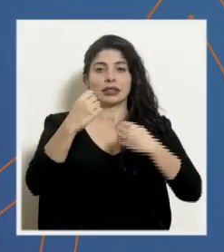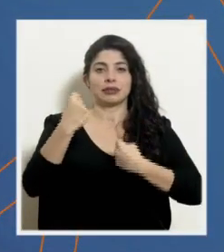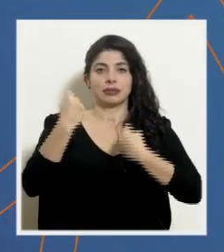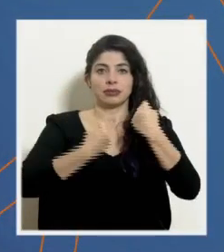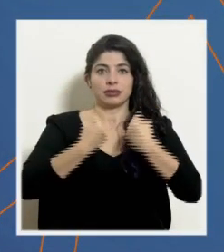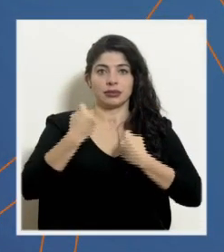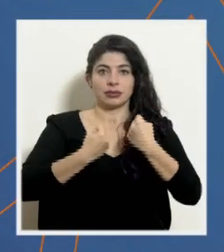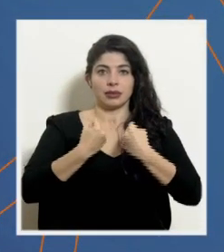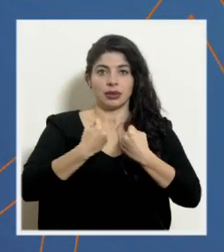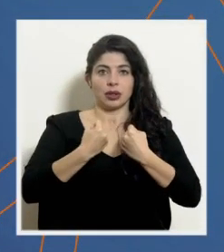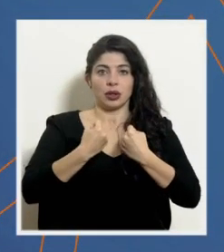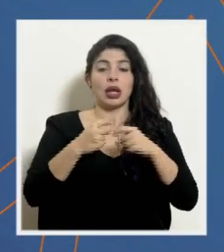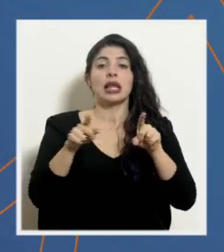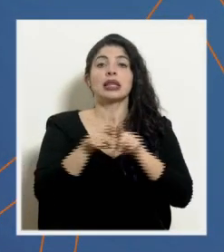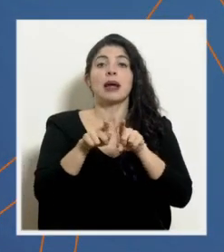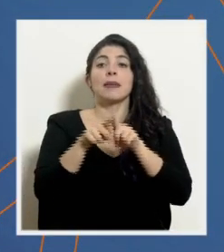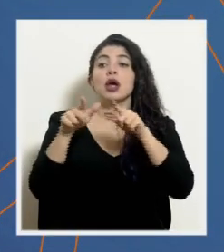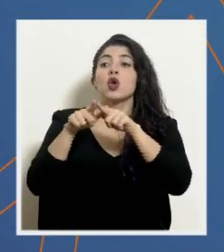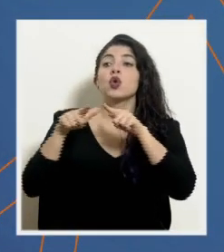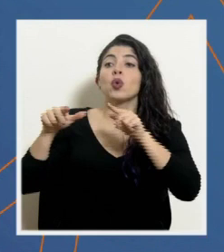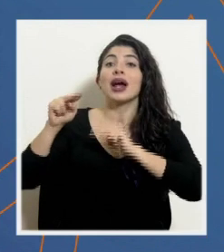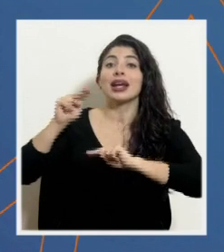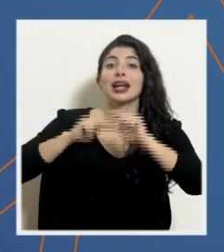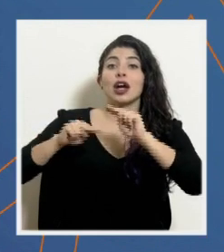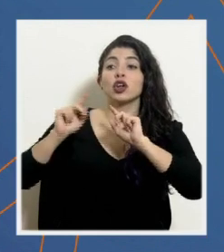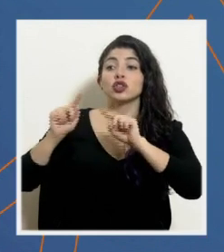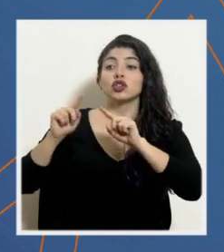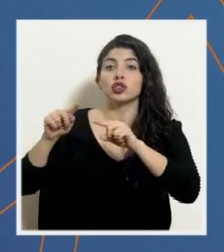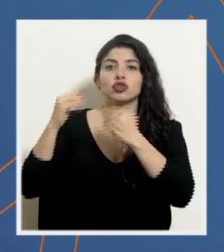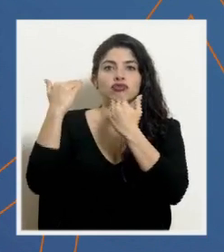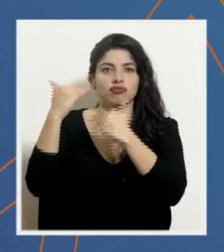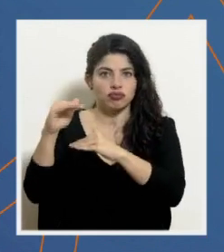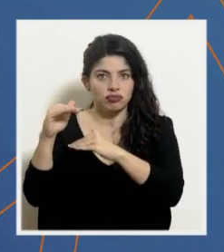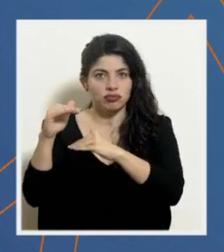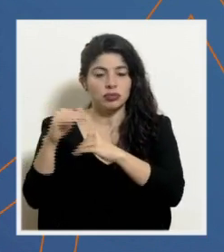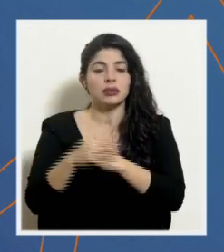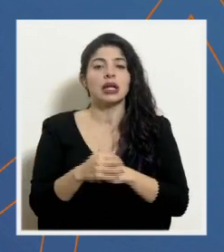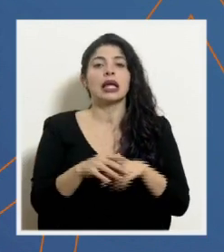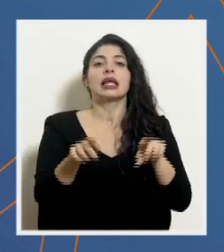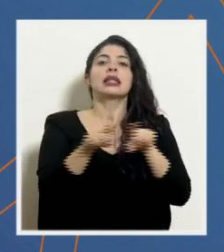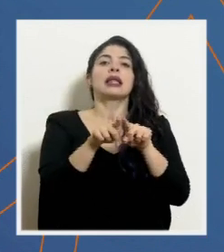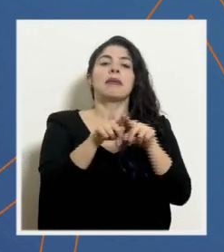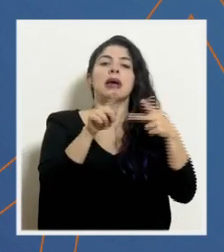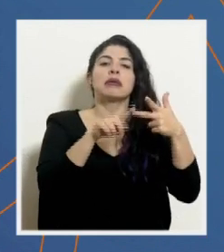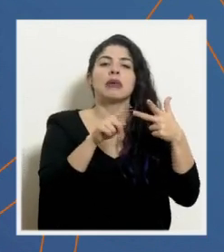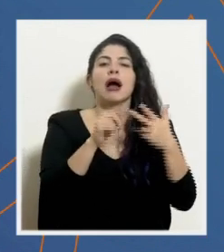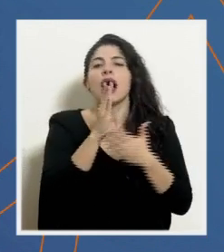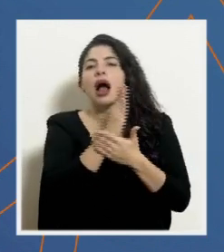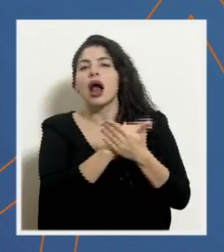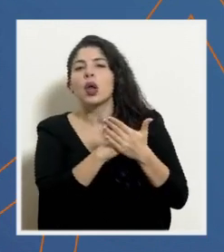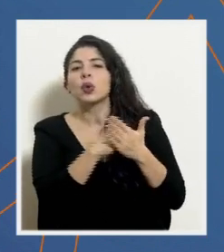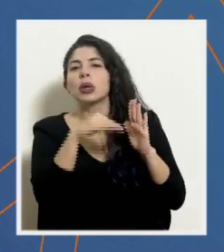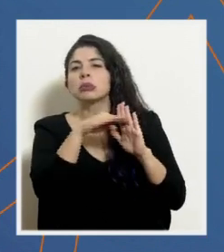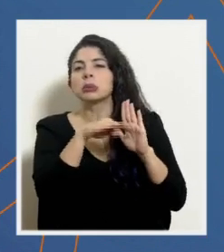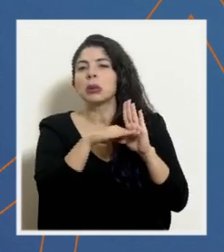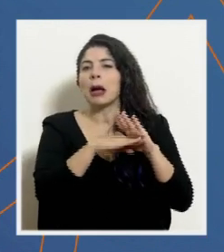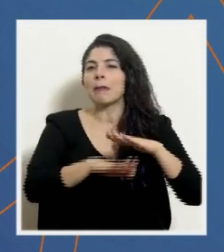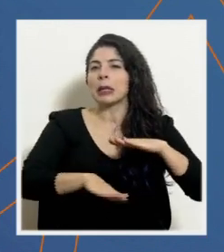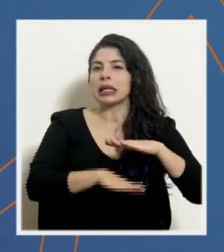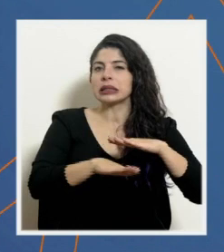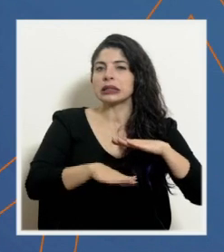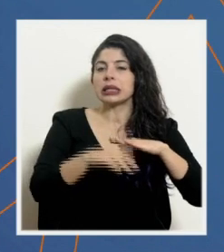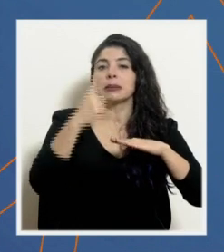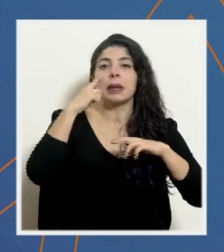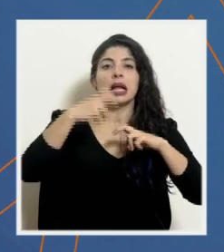sanitaria, al aforo de establecimientos comerciales, a algunas medidas básicas para